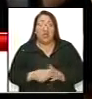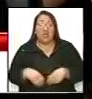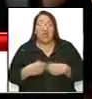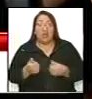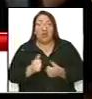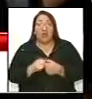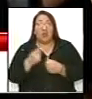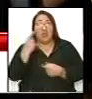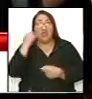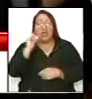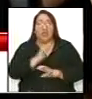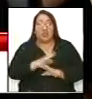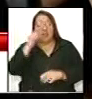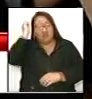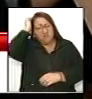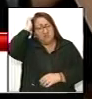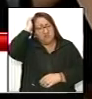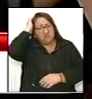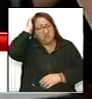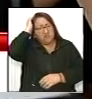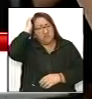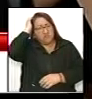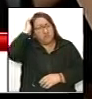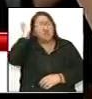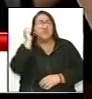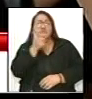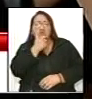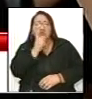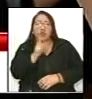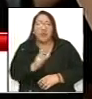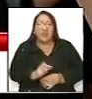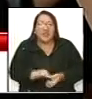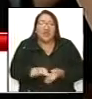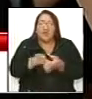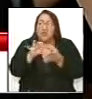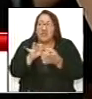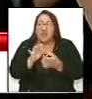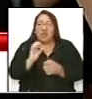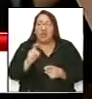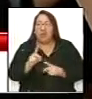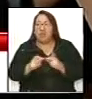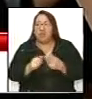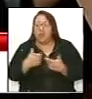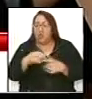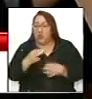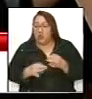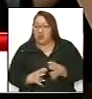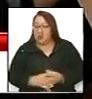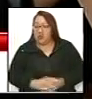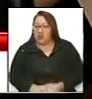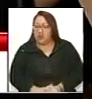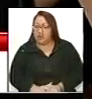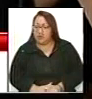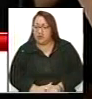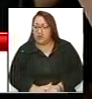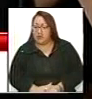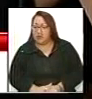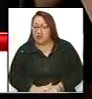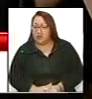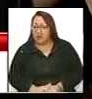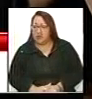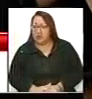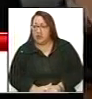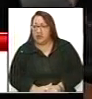de una casuística, en función de un caso particular, de una persona específica natural o de una persona jurídica específica, porque la ley es para